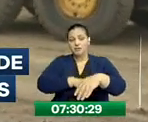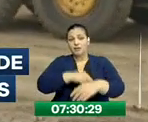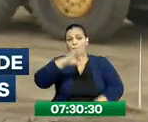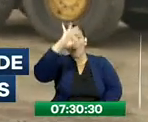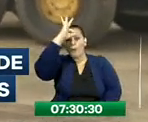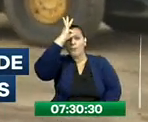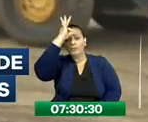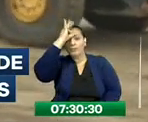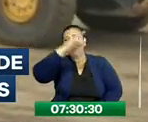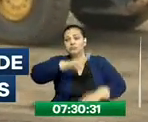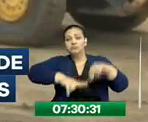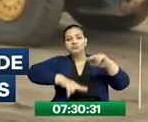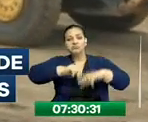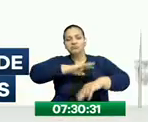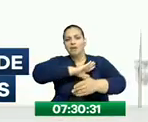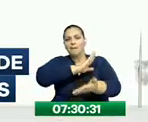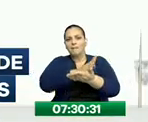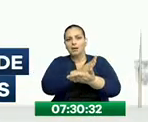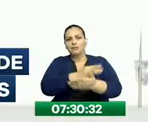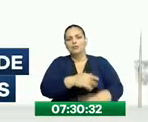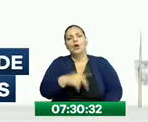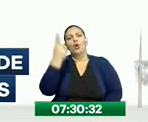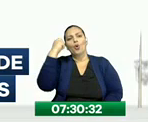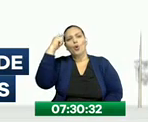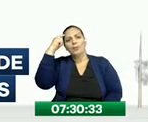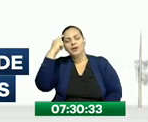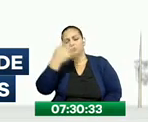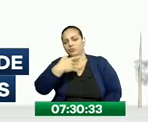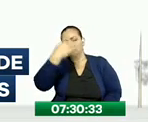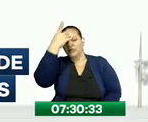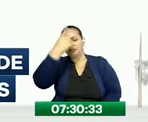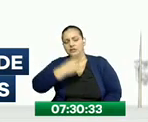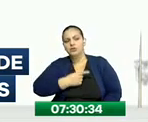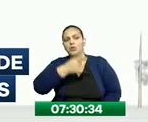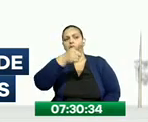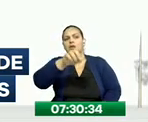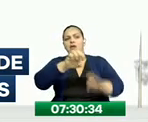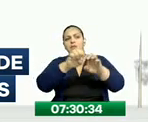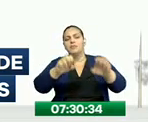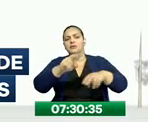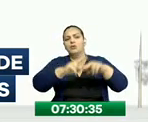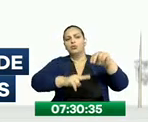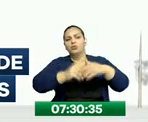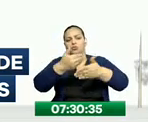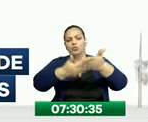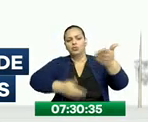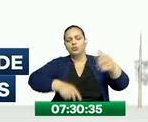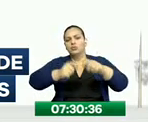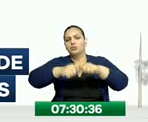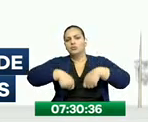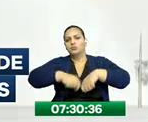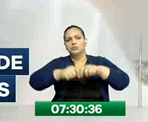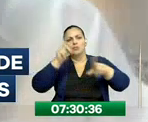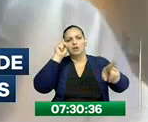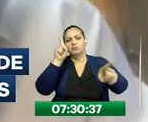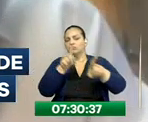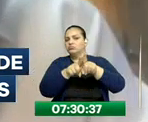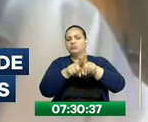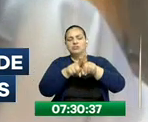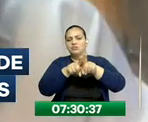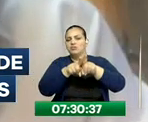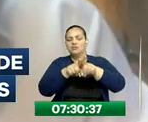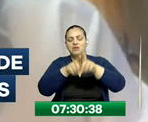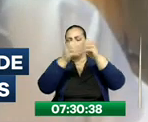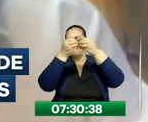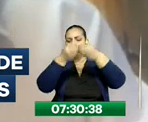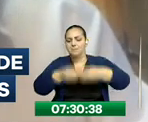días se hará efectivo esto. Por las razones conocidas por todos, que es un mal uso de anticipo, tenemos que darle los